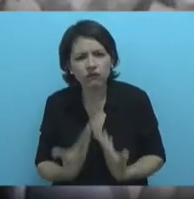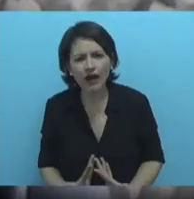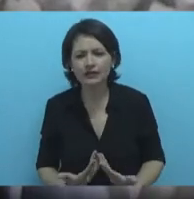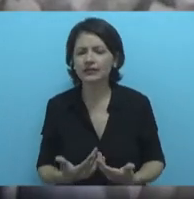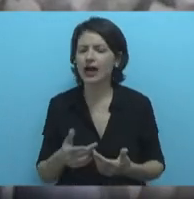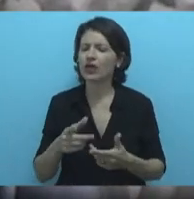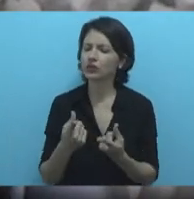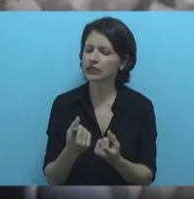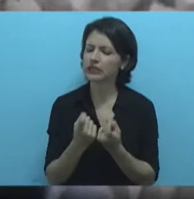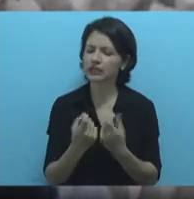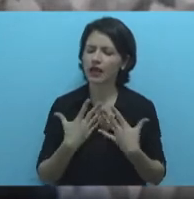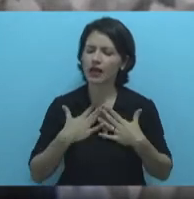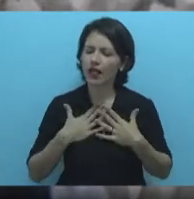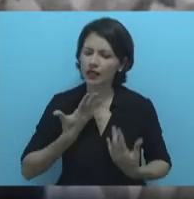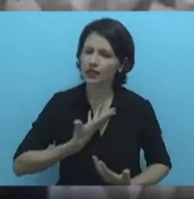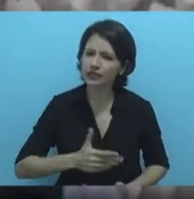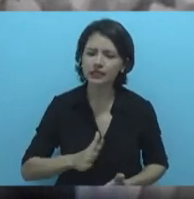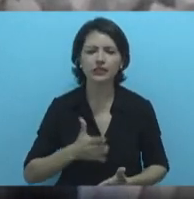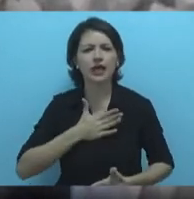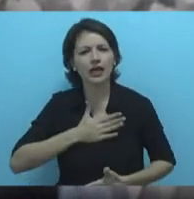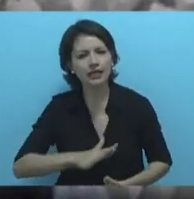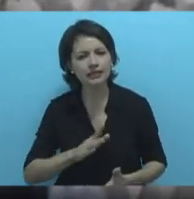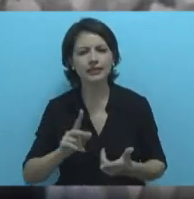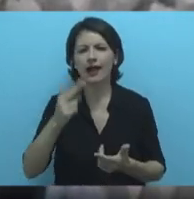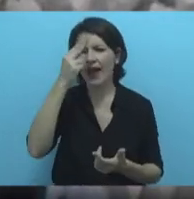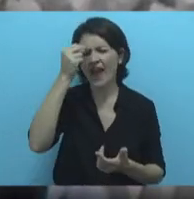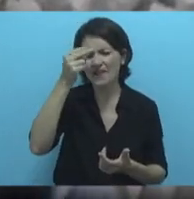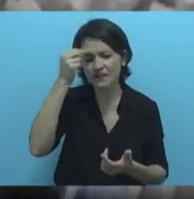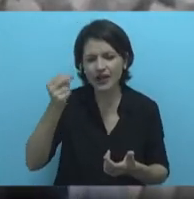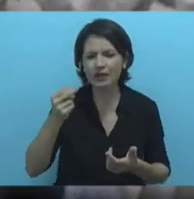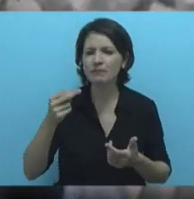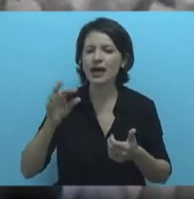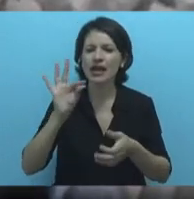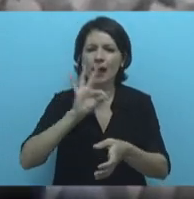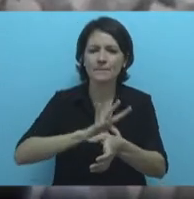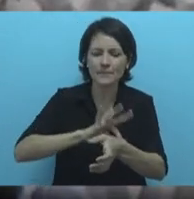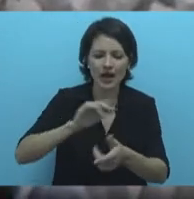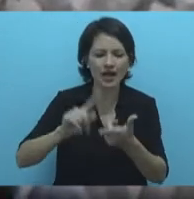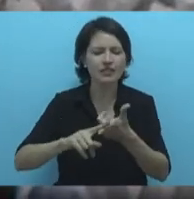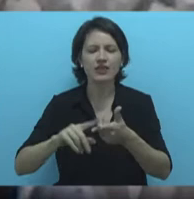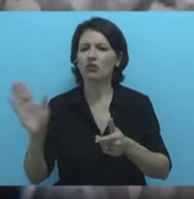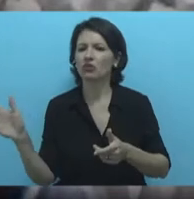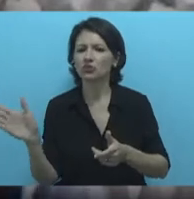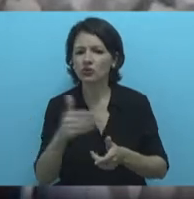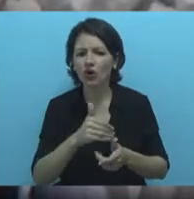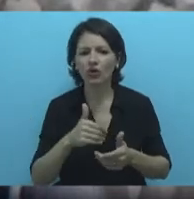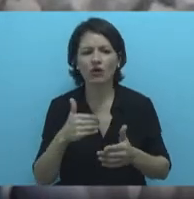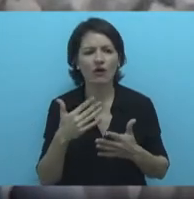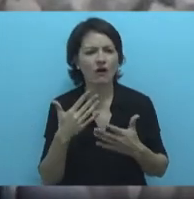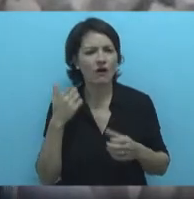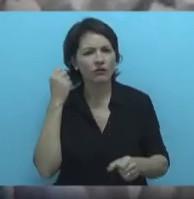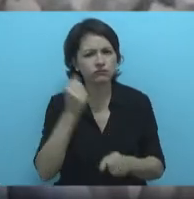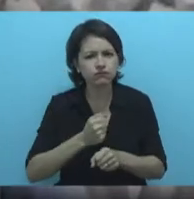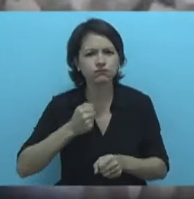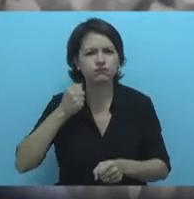de descanso porque no dan abasto que las enfermeras que los médicos en las médicas están agotadas